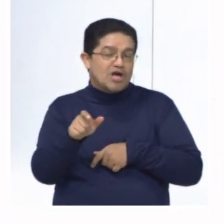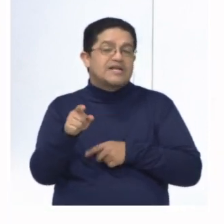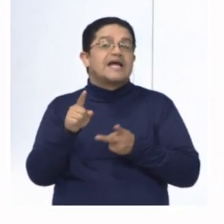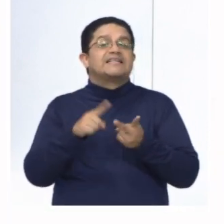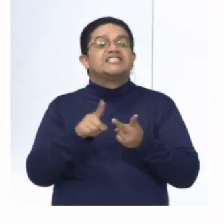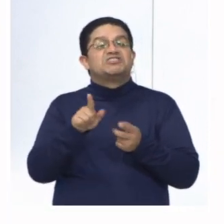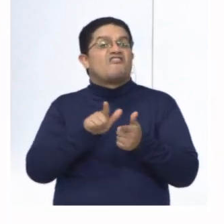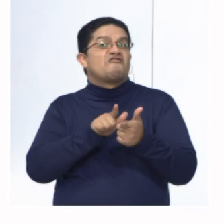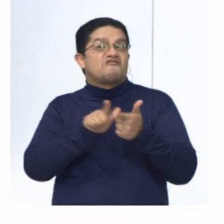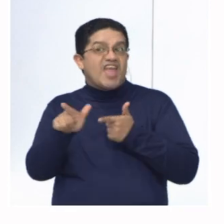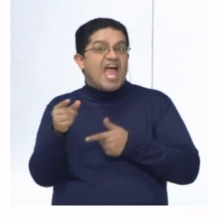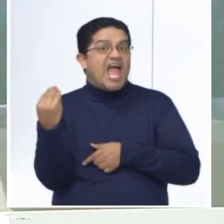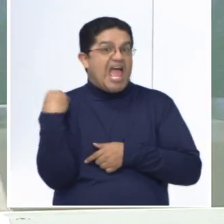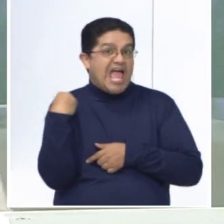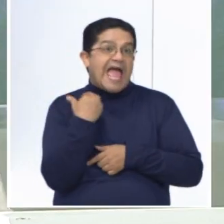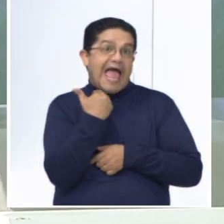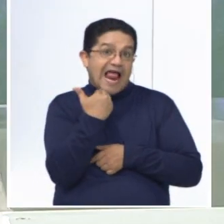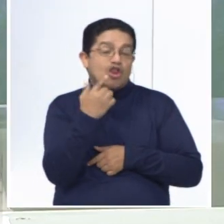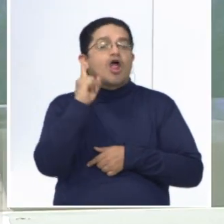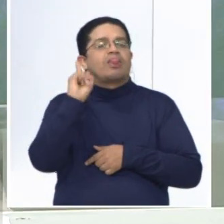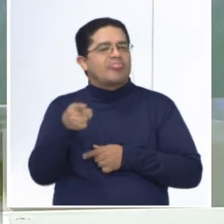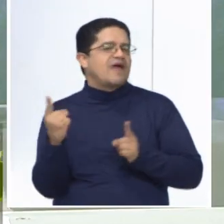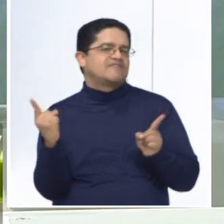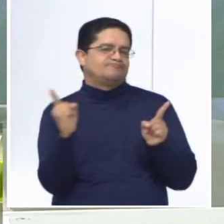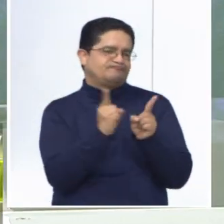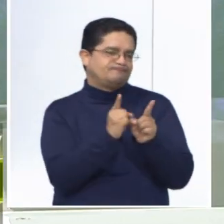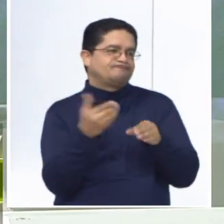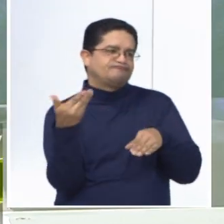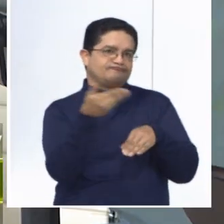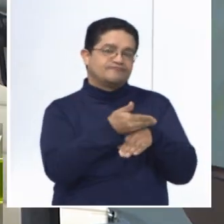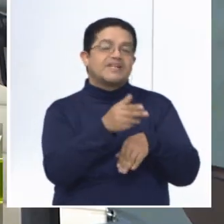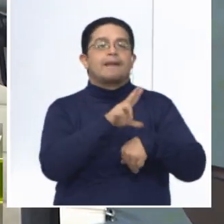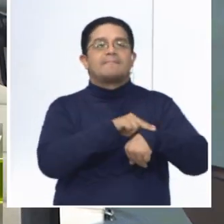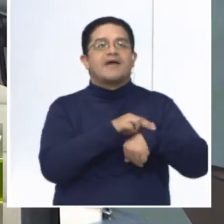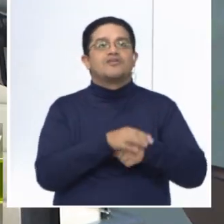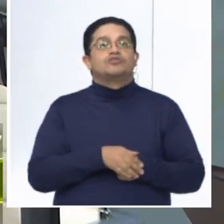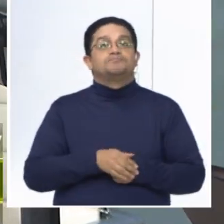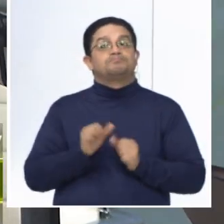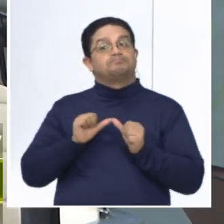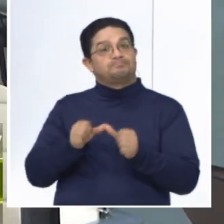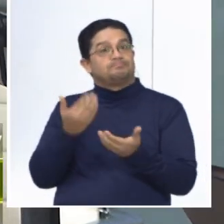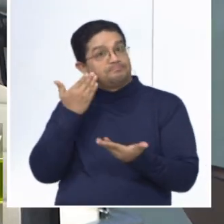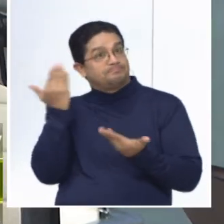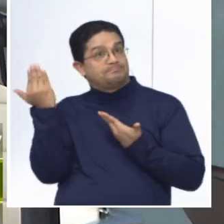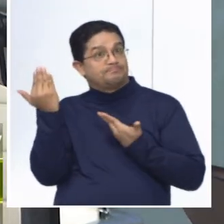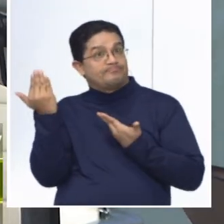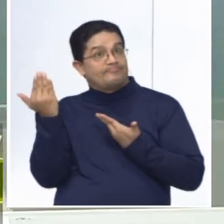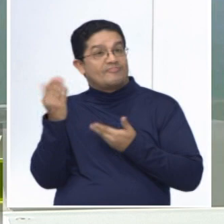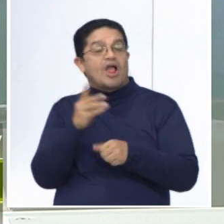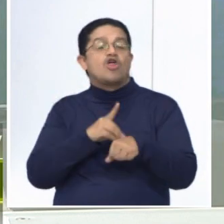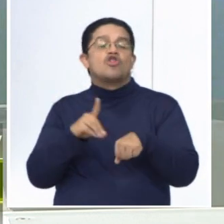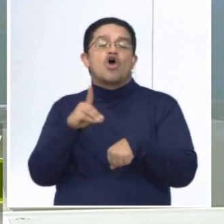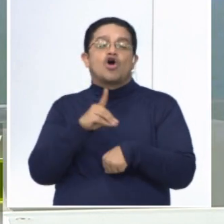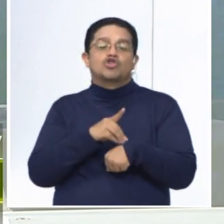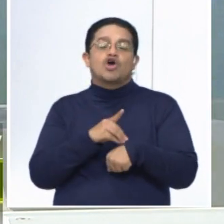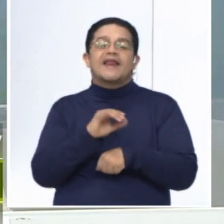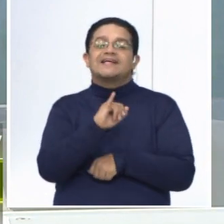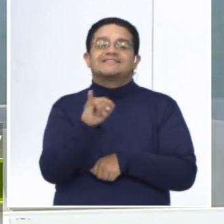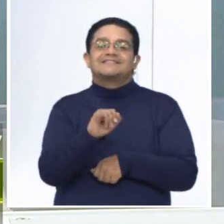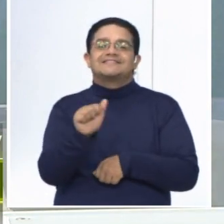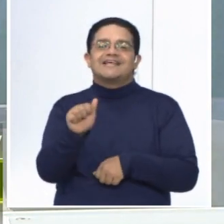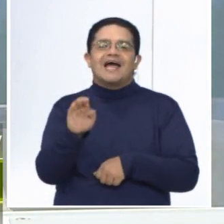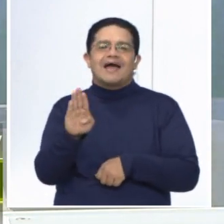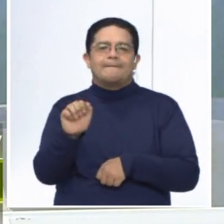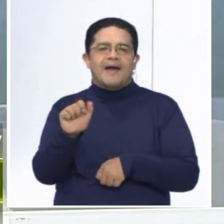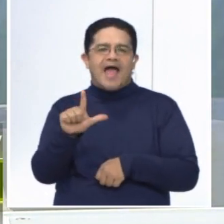presentan signos de la infección. Seguimos hablando con la doctora Marivicky Zabaleta, médico infectólogo, miembro de la Junta Directiva de la Sociedad